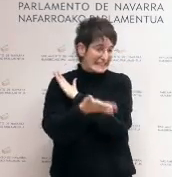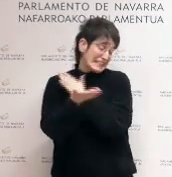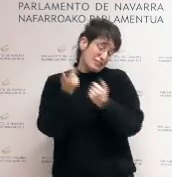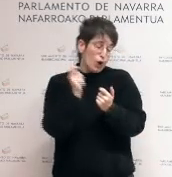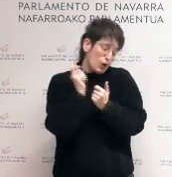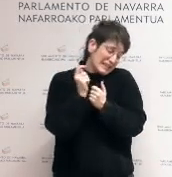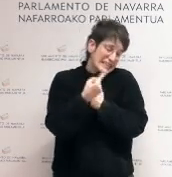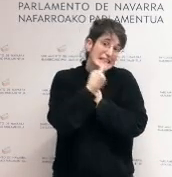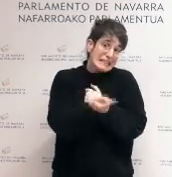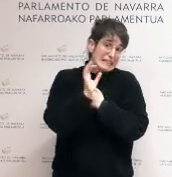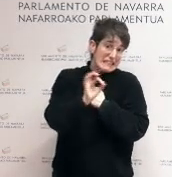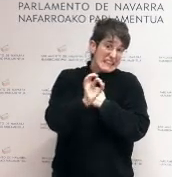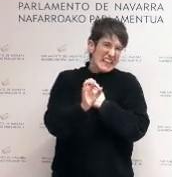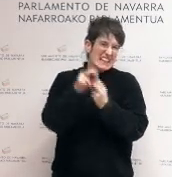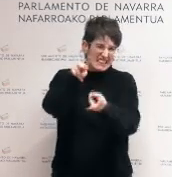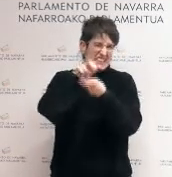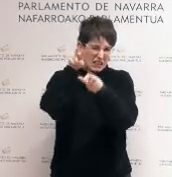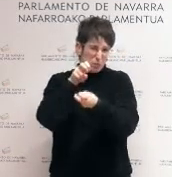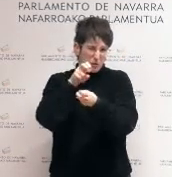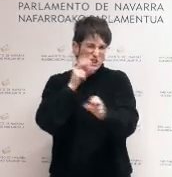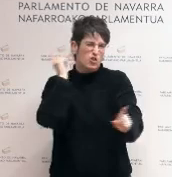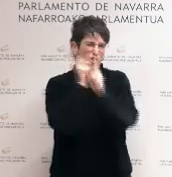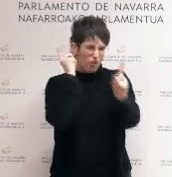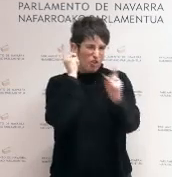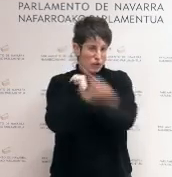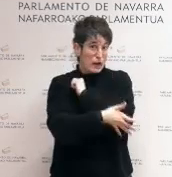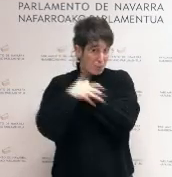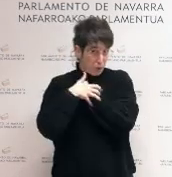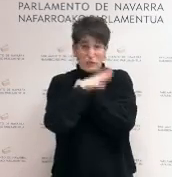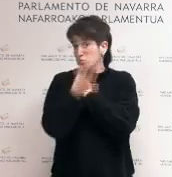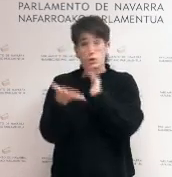¿Por qué? Porque se incrementan los precios en la misma medida para todos,